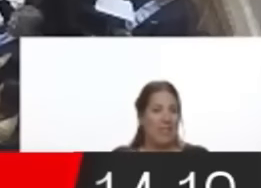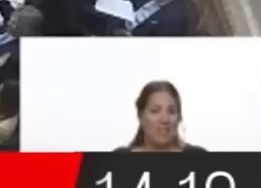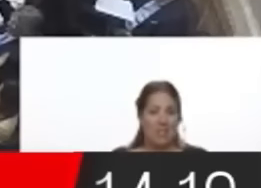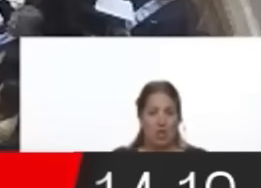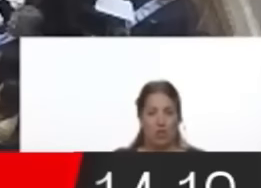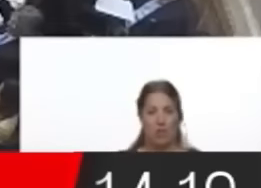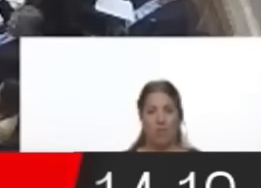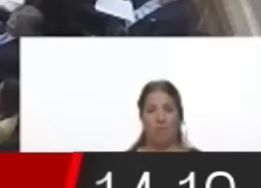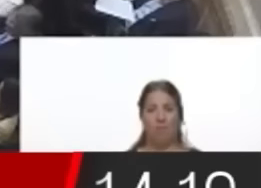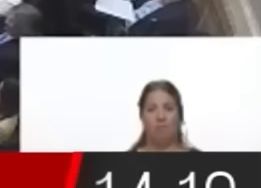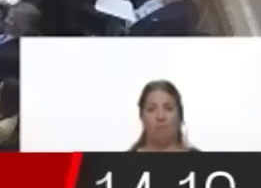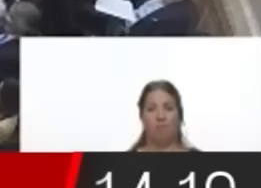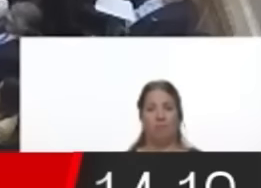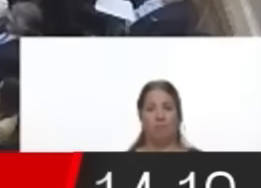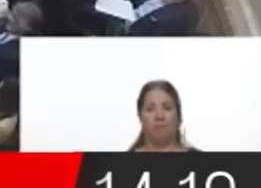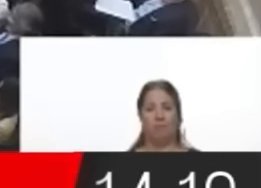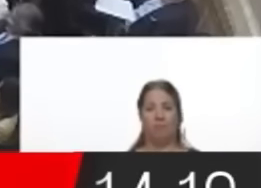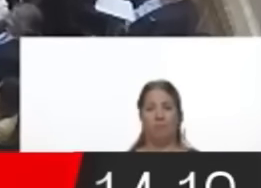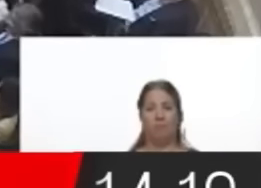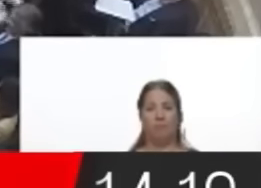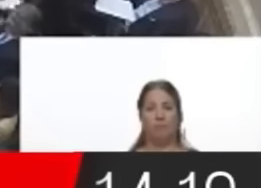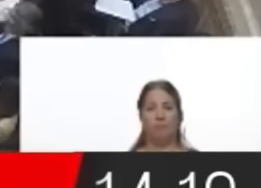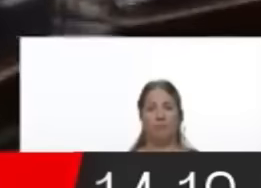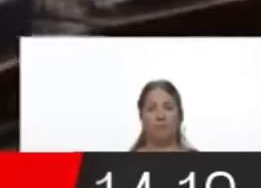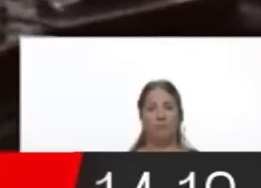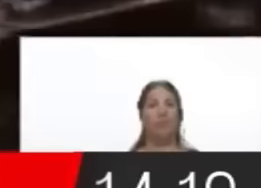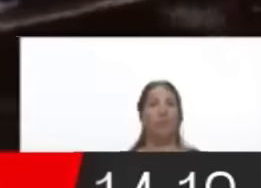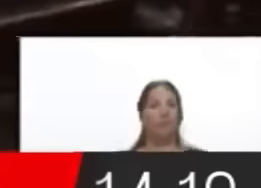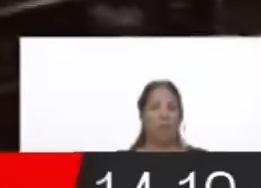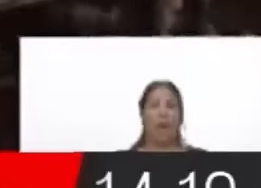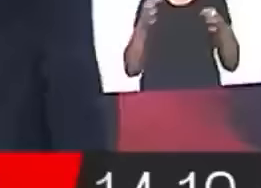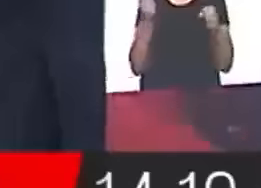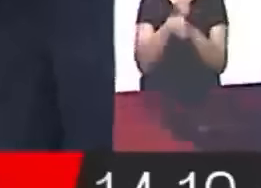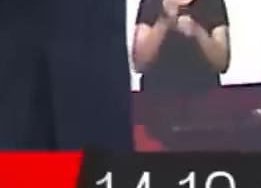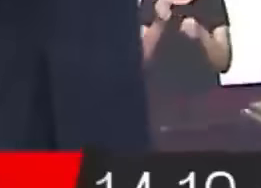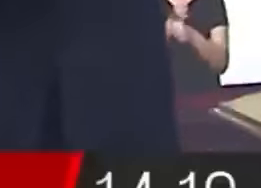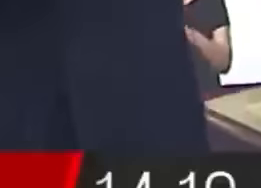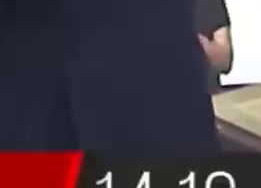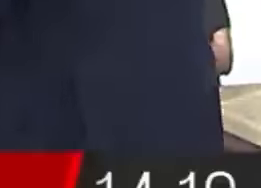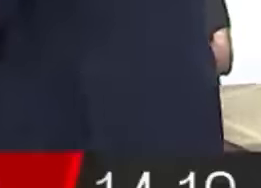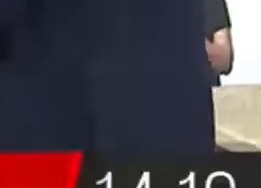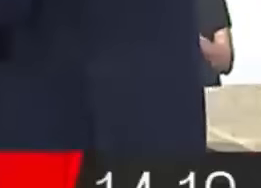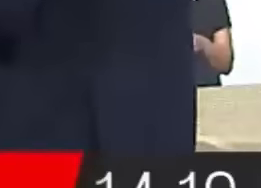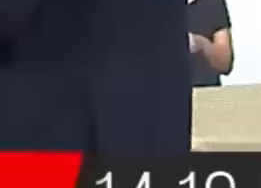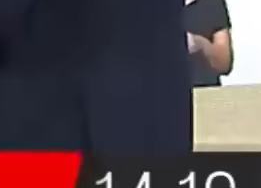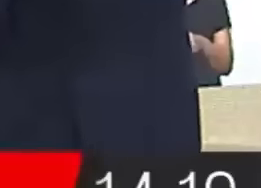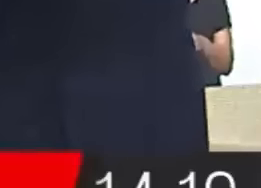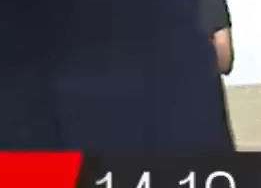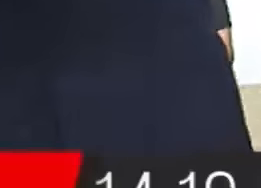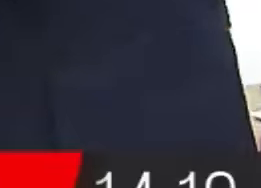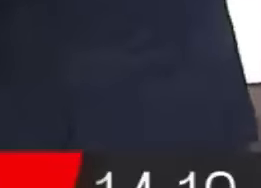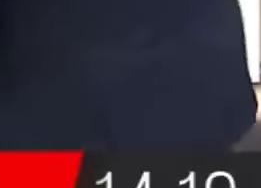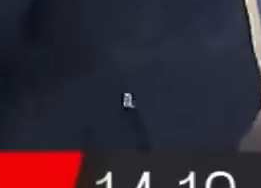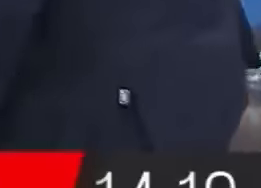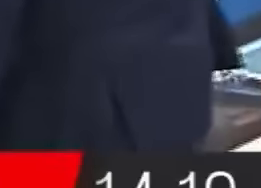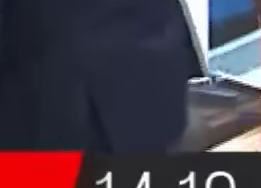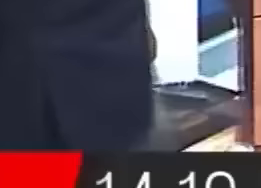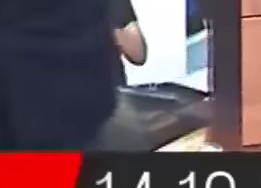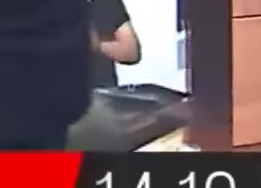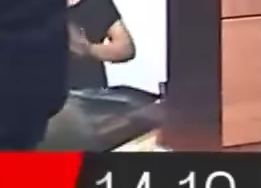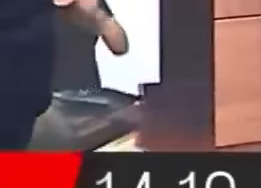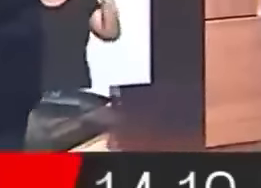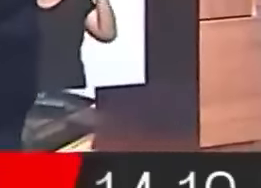senador Lustó. A ver, sí, quiero verlo. A ver, dame. ¿Dónde está? ¿A dónde? Mirá. Ahí está. Mirá, ¿eh? Acá está. Ahí